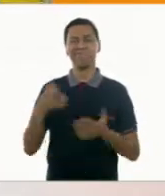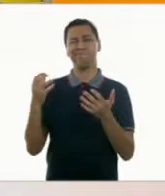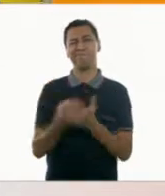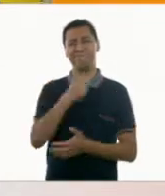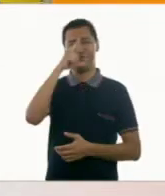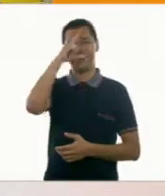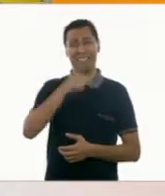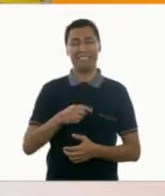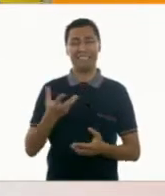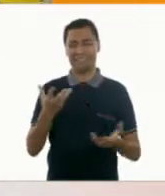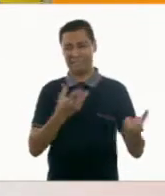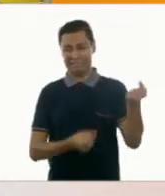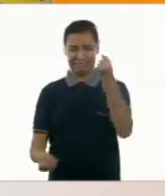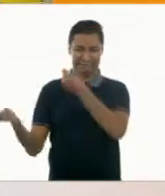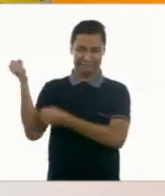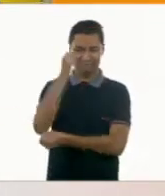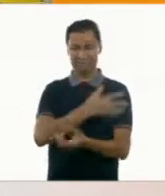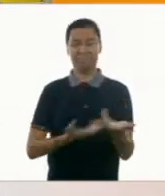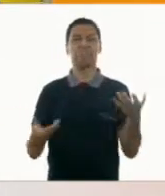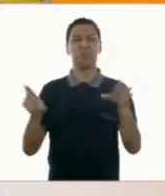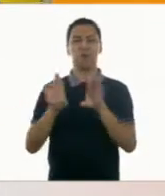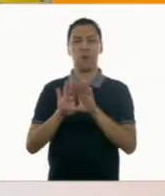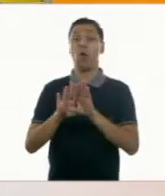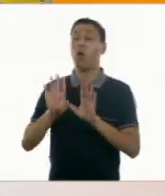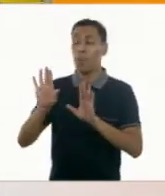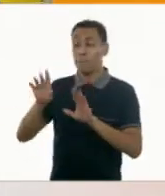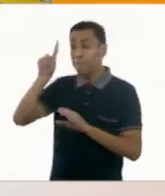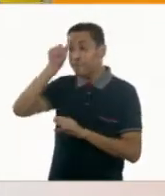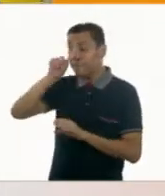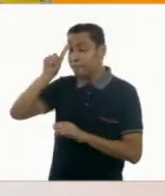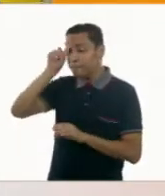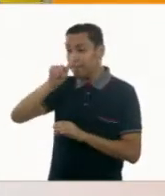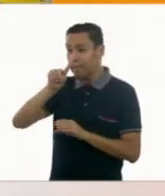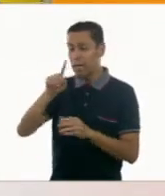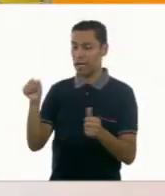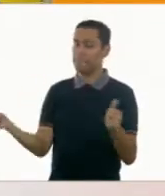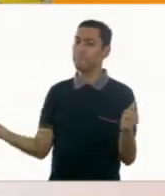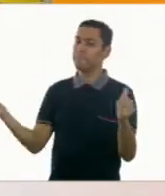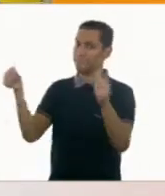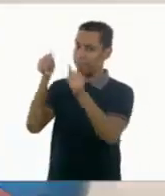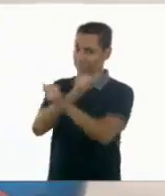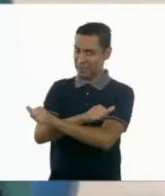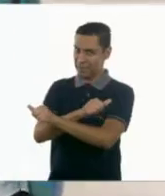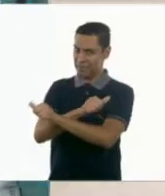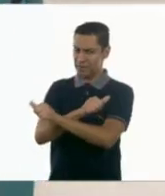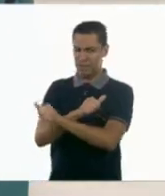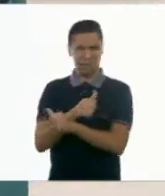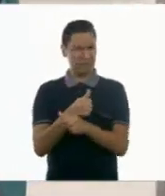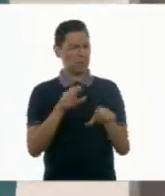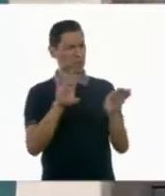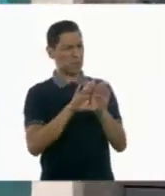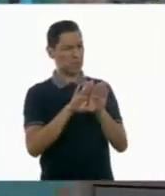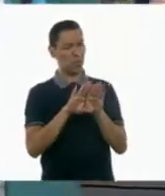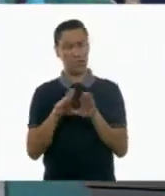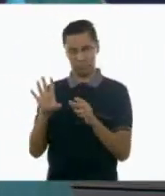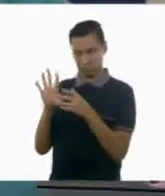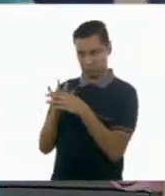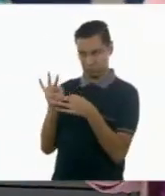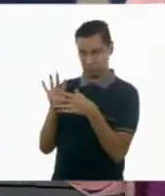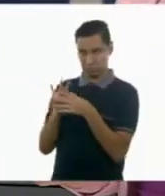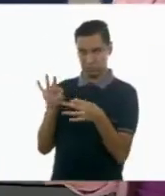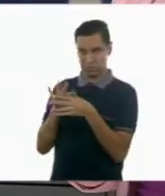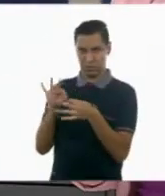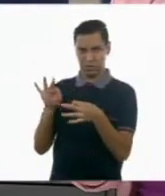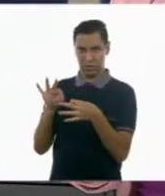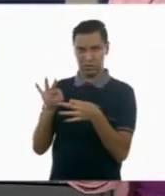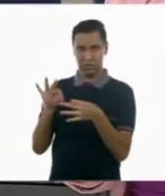Ok. Ahora te voy a decir, tenemos que cambiar de mano, ¿ok? ¿Cómo? Te lo explico. Tienes que